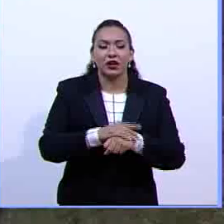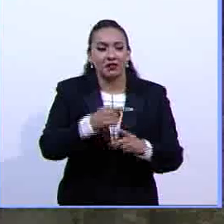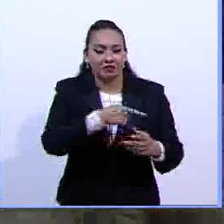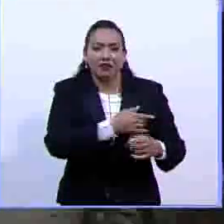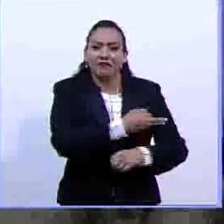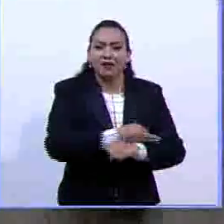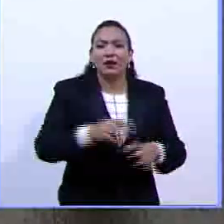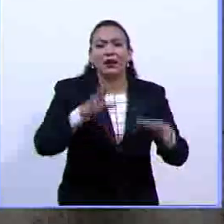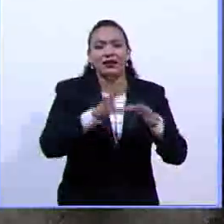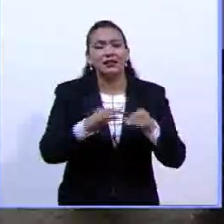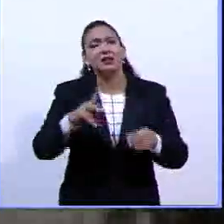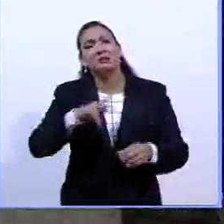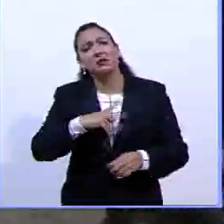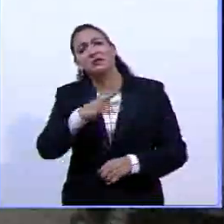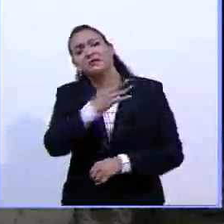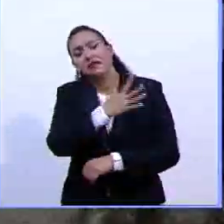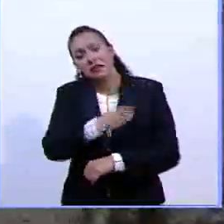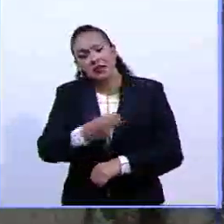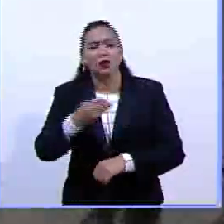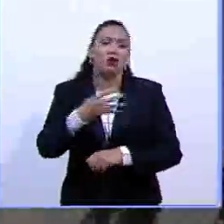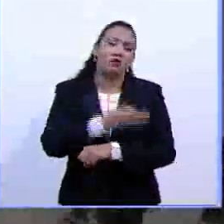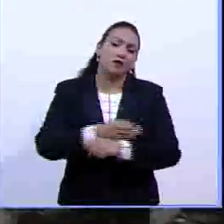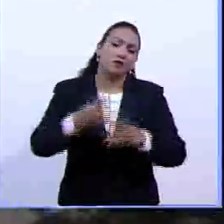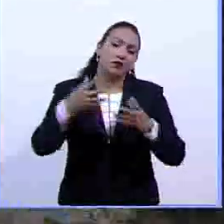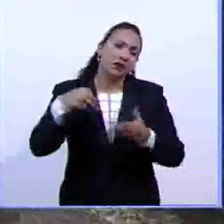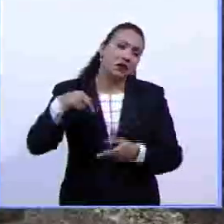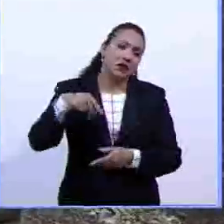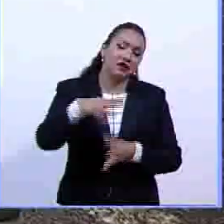desaparición de su familiar.